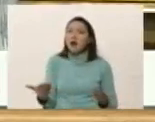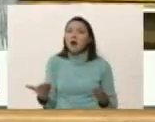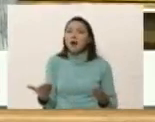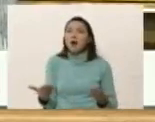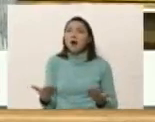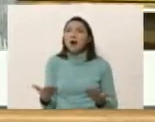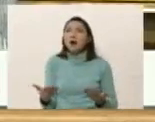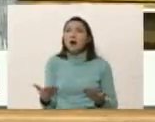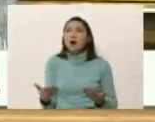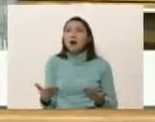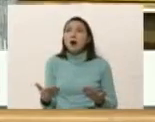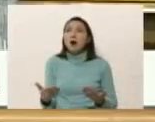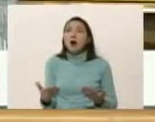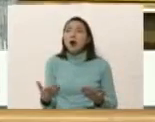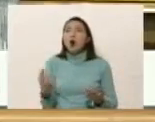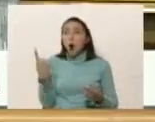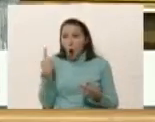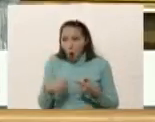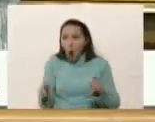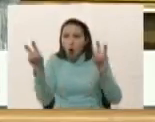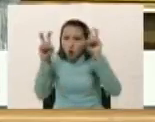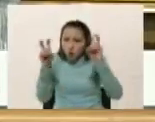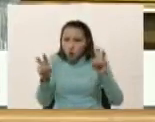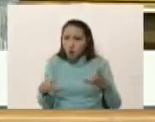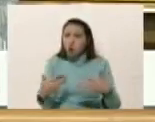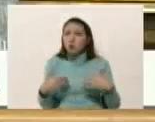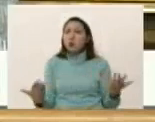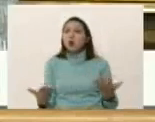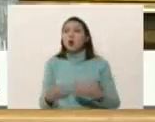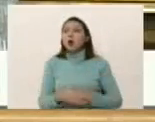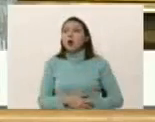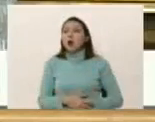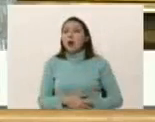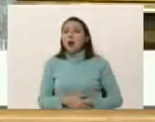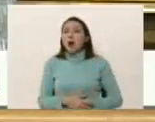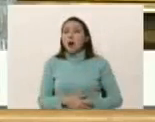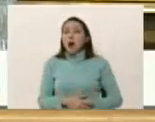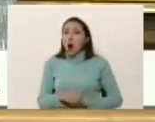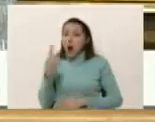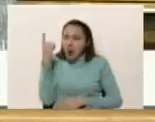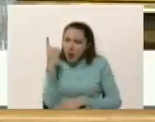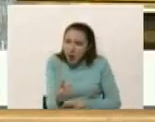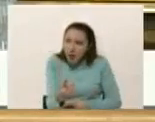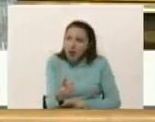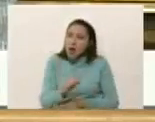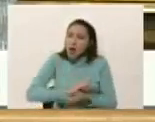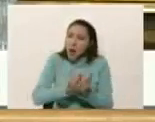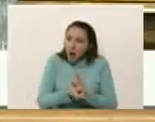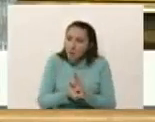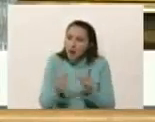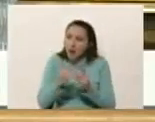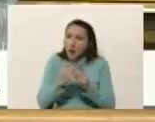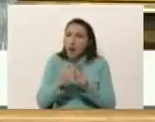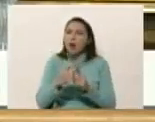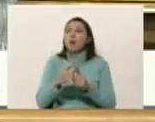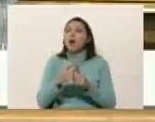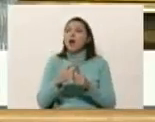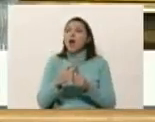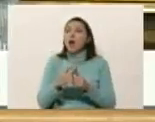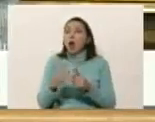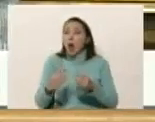la letra o por ello no oculta subordina jerarquiza se colocan y excluyen a ninguno de los